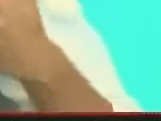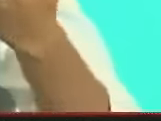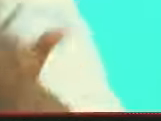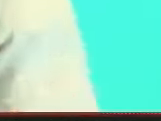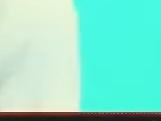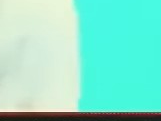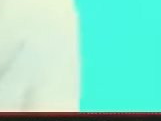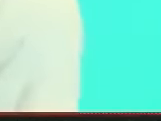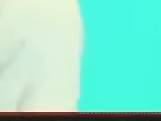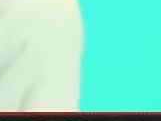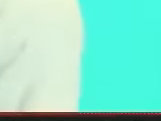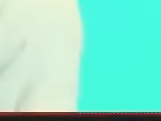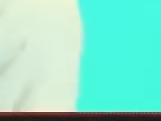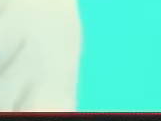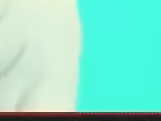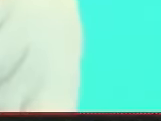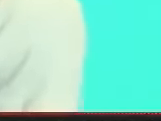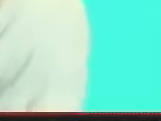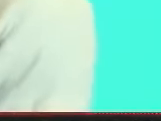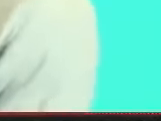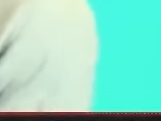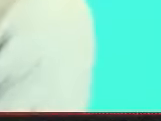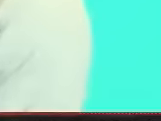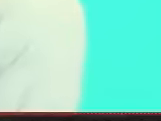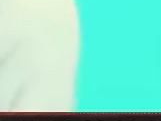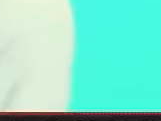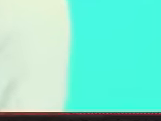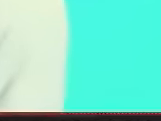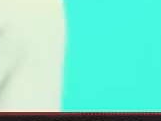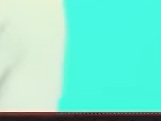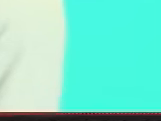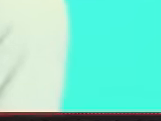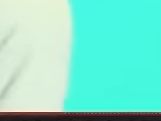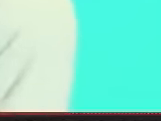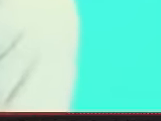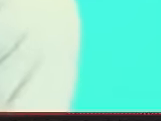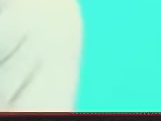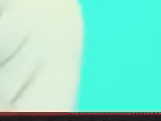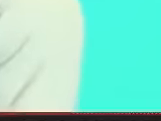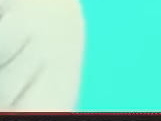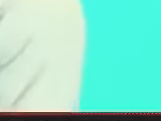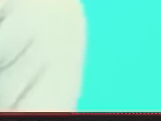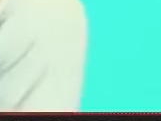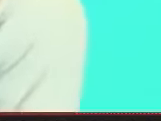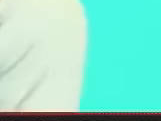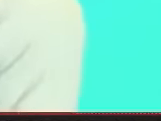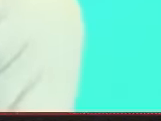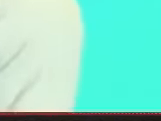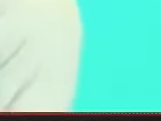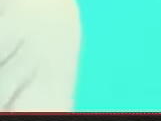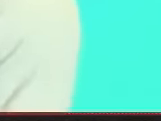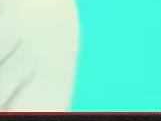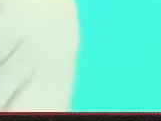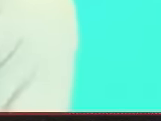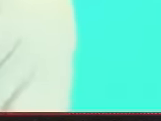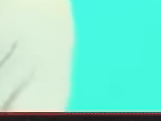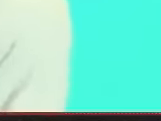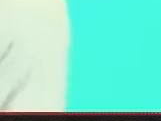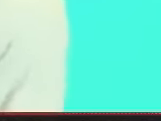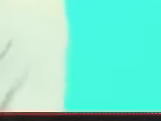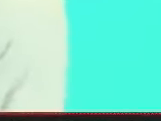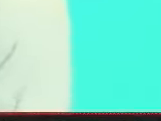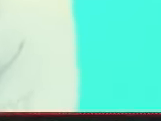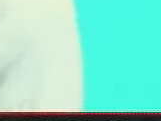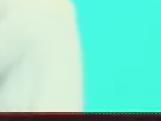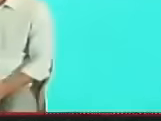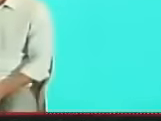abrazados abrazadas a construir un futuro mejor para toda Venezuela con mucho gusto desde el comando responderemos las preguntas que tengan